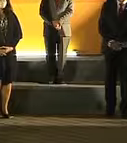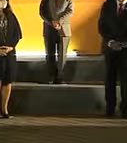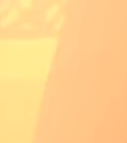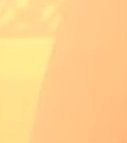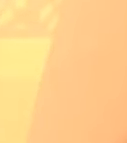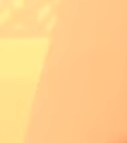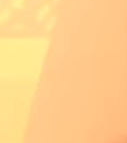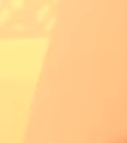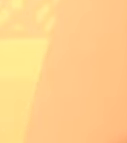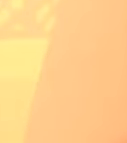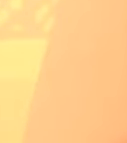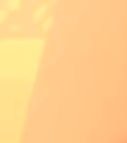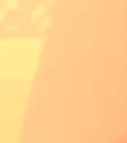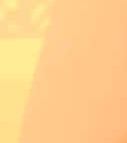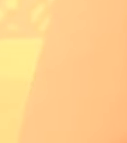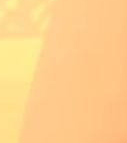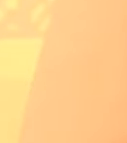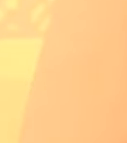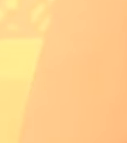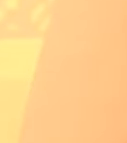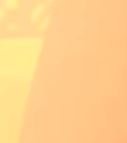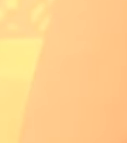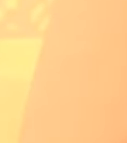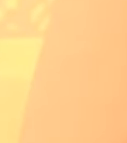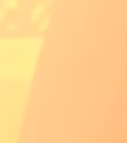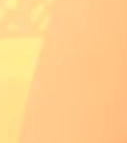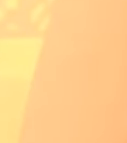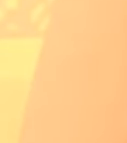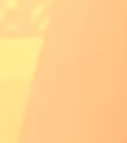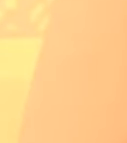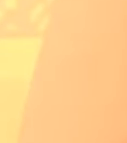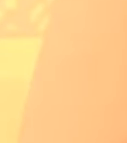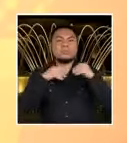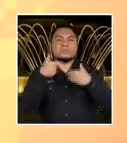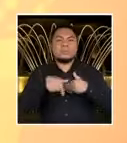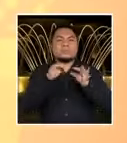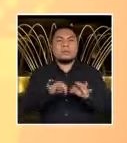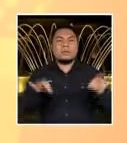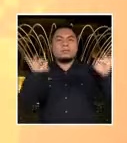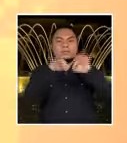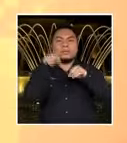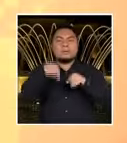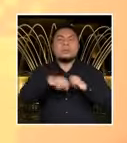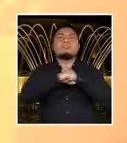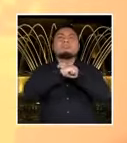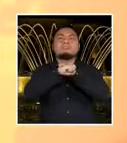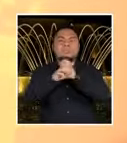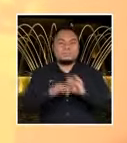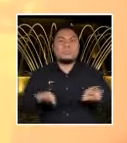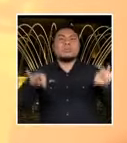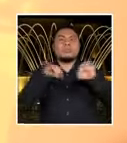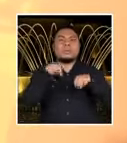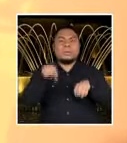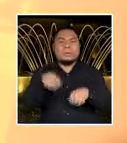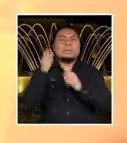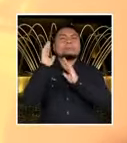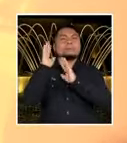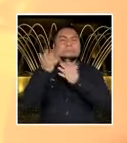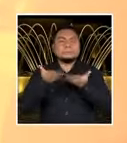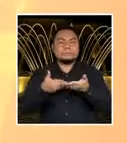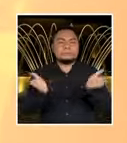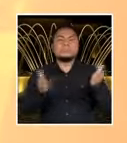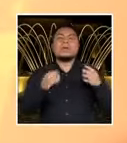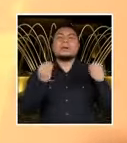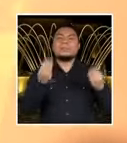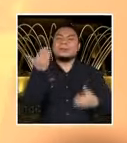ciudadanos. Para nosotros es un gusto poder participar esta noche en este importante evento porque, señor presidente,